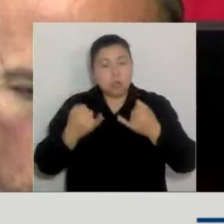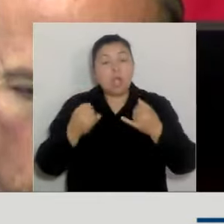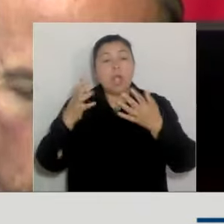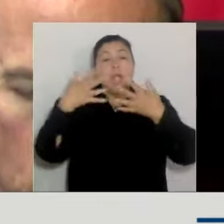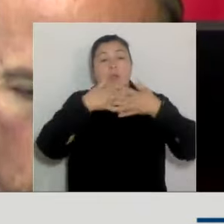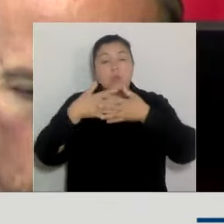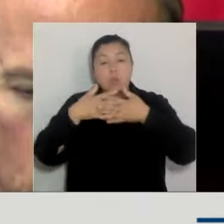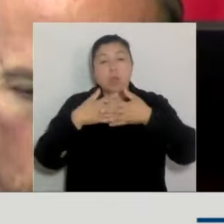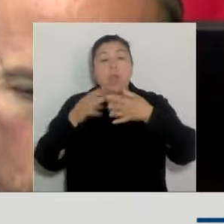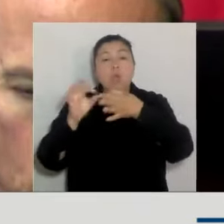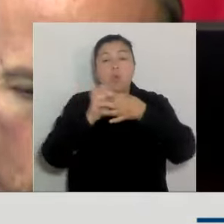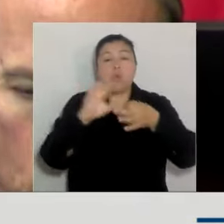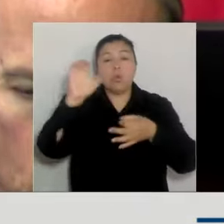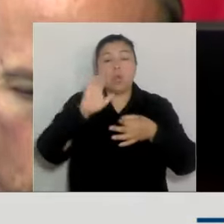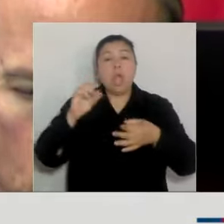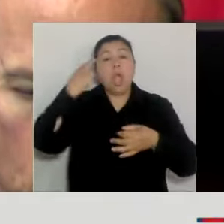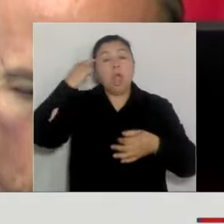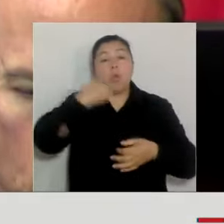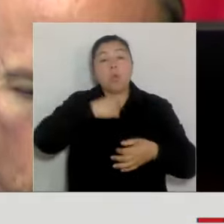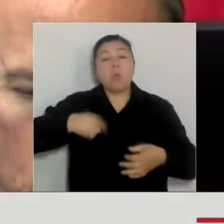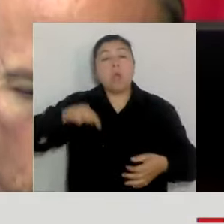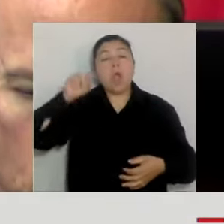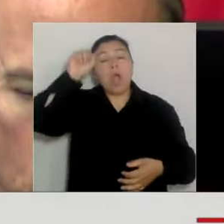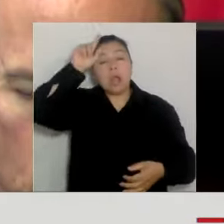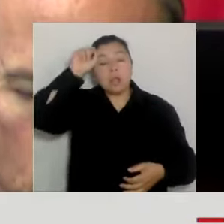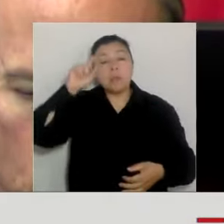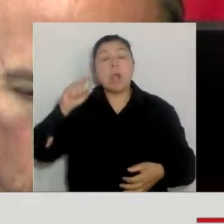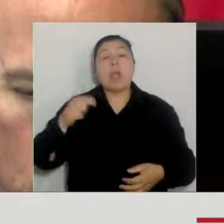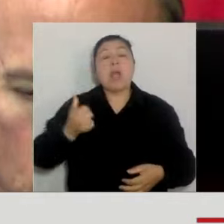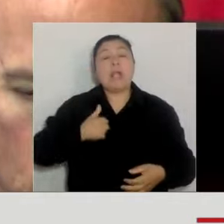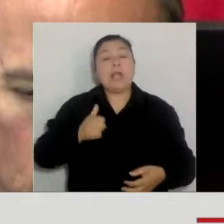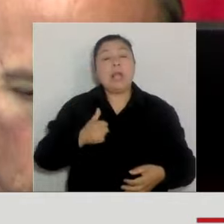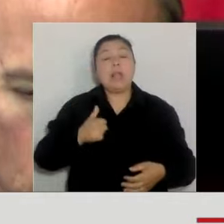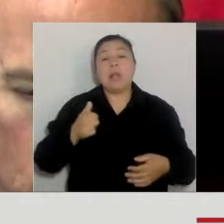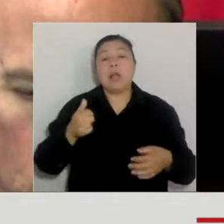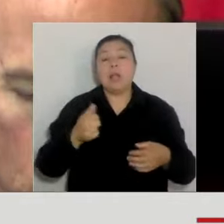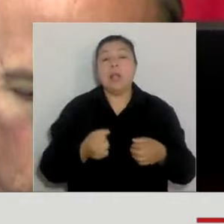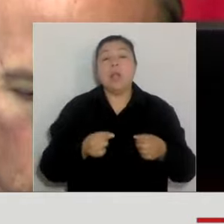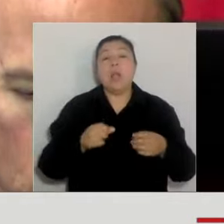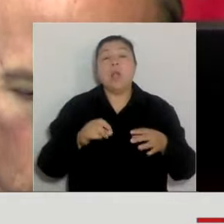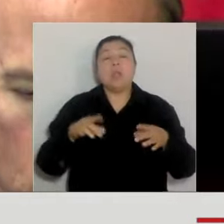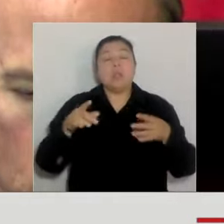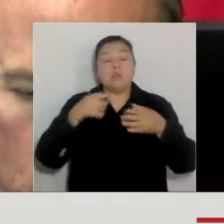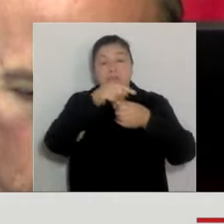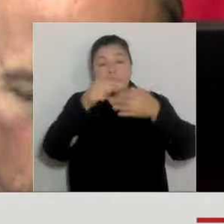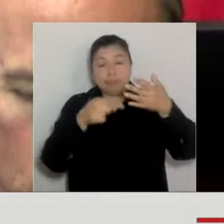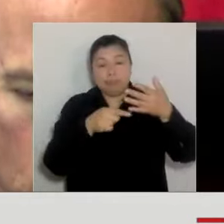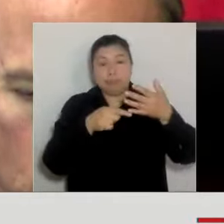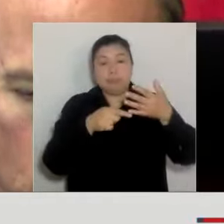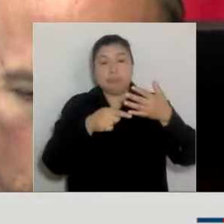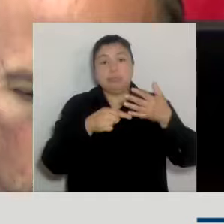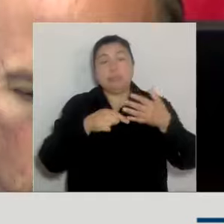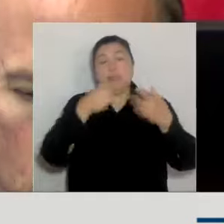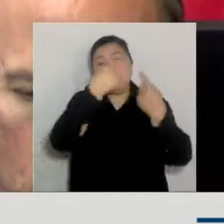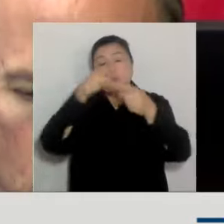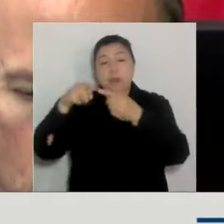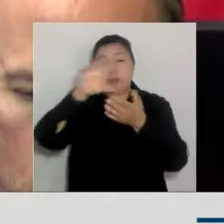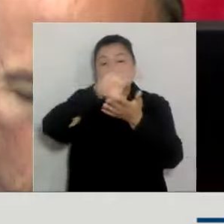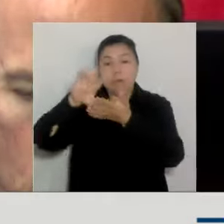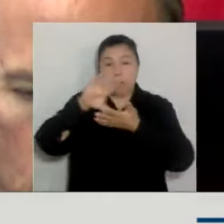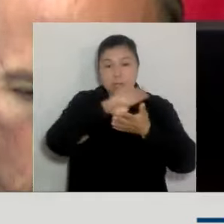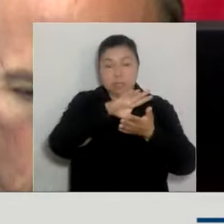Europea Japón Alemania Canadá Nueva Zelanda china Singapur Brasil y Argentina según el informe que nos